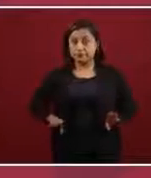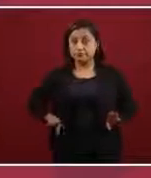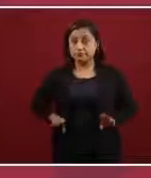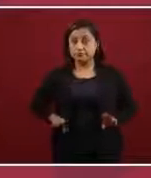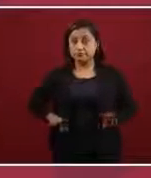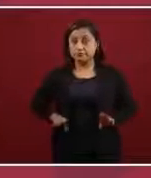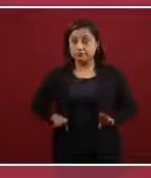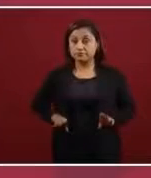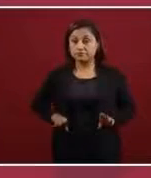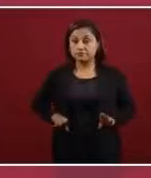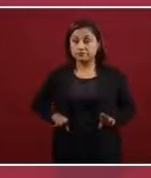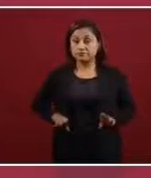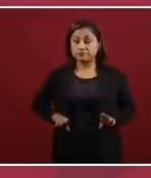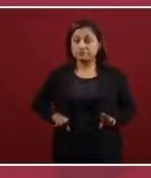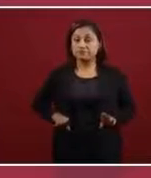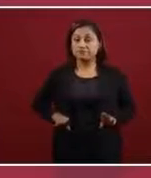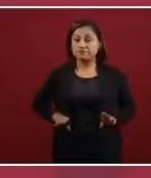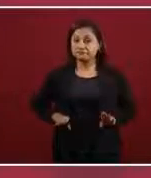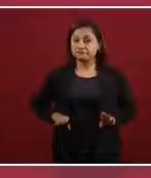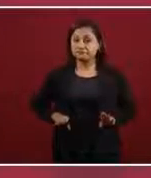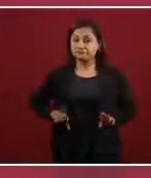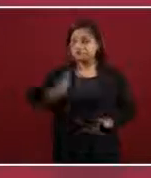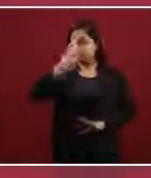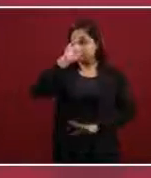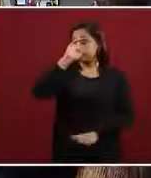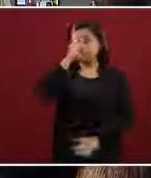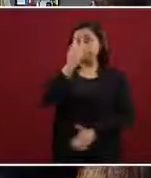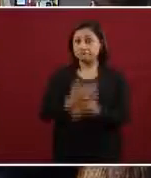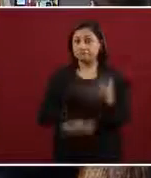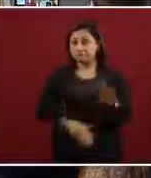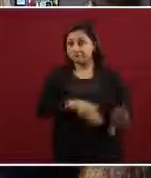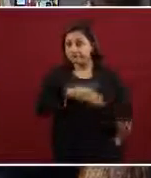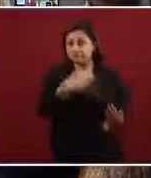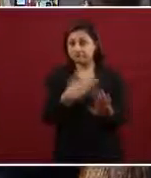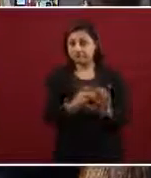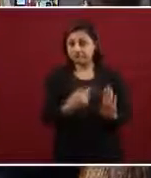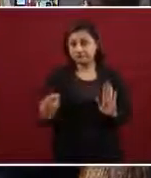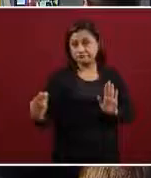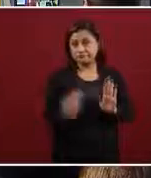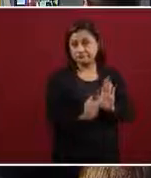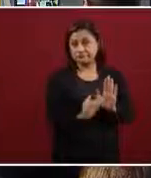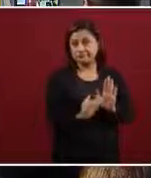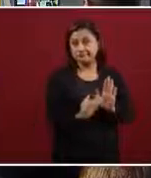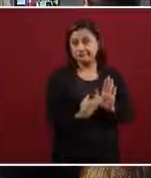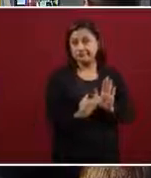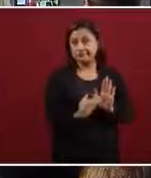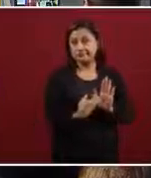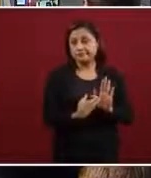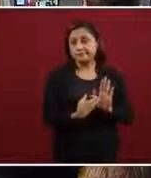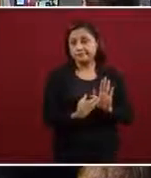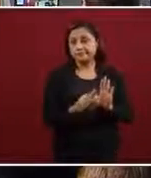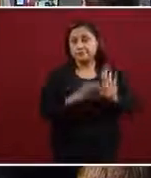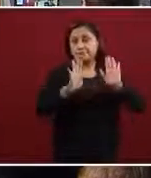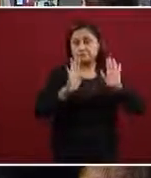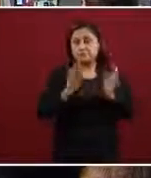están infringiendo estos principios y hay